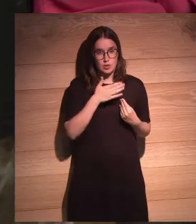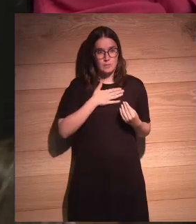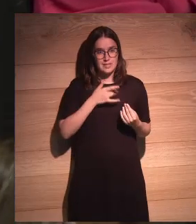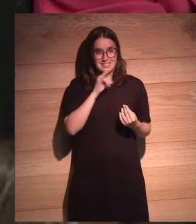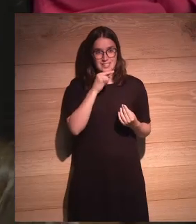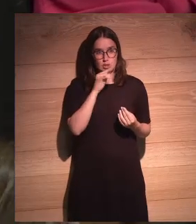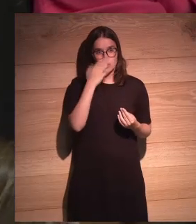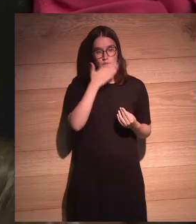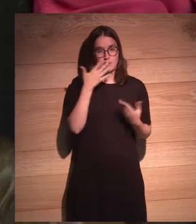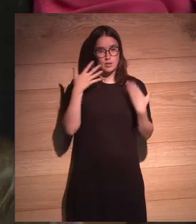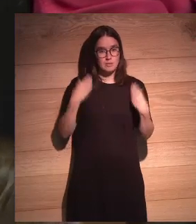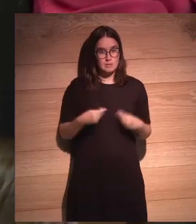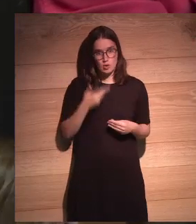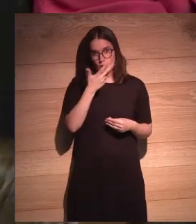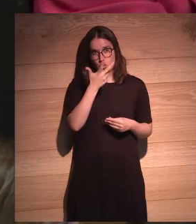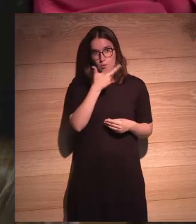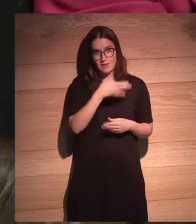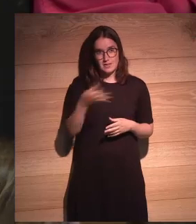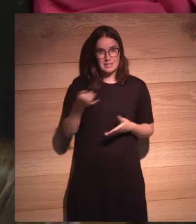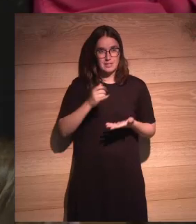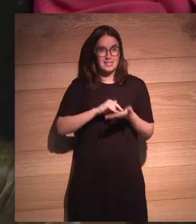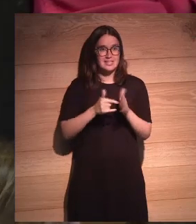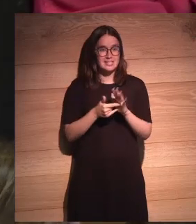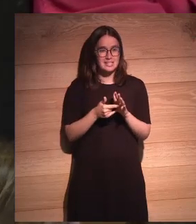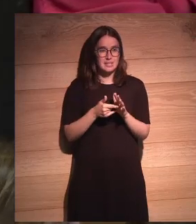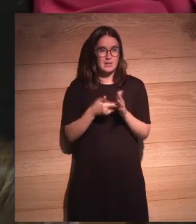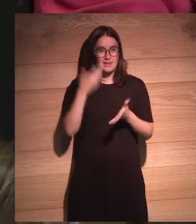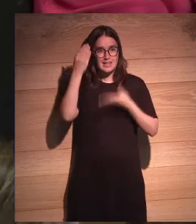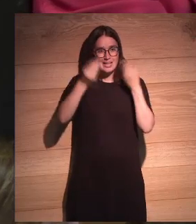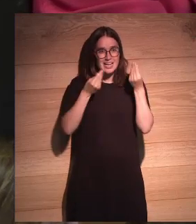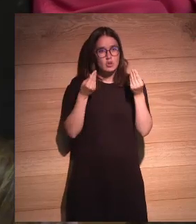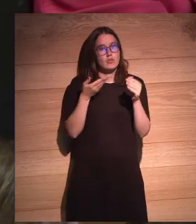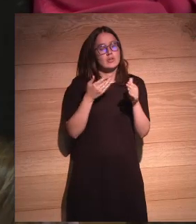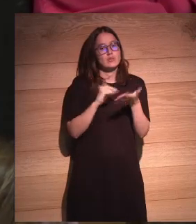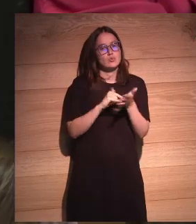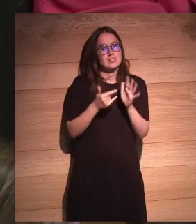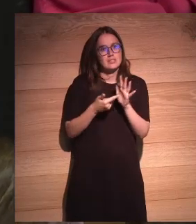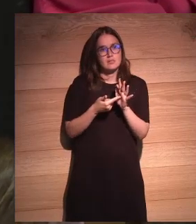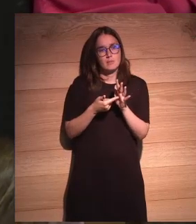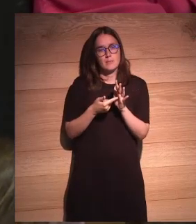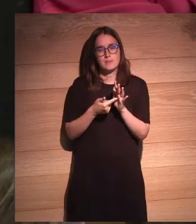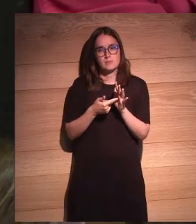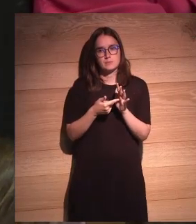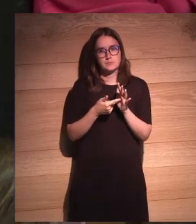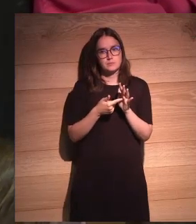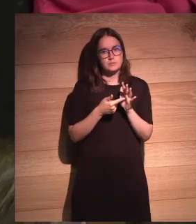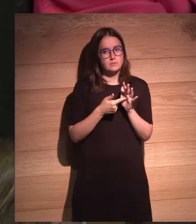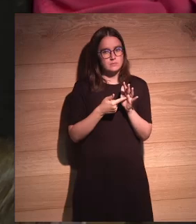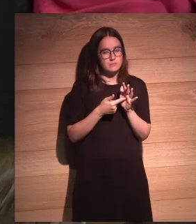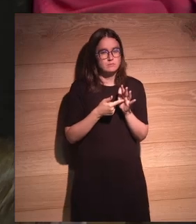mis nietos en ese colegio y conozco perfectamente el sistema, y creo que es un sistema